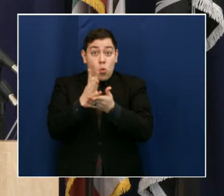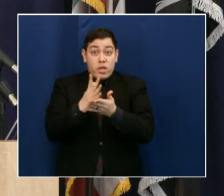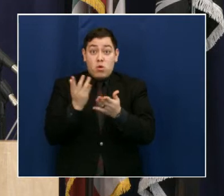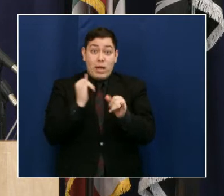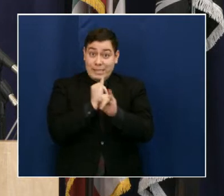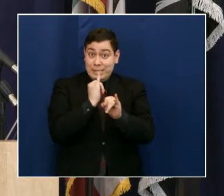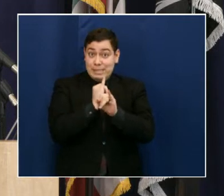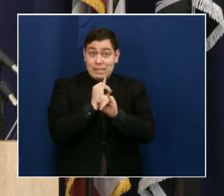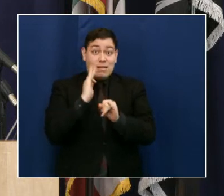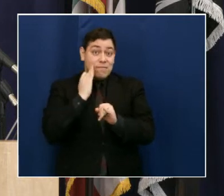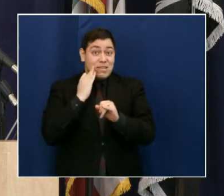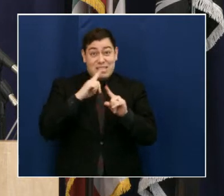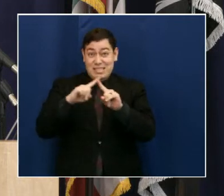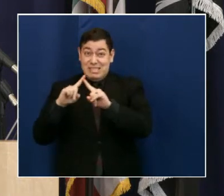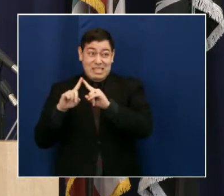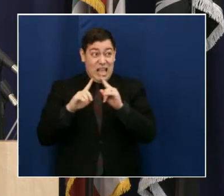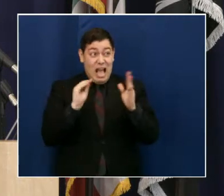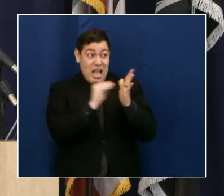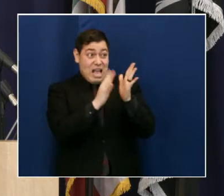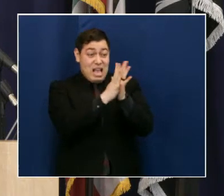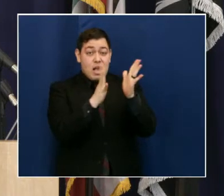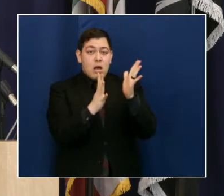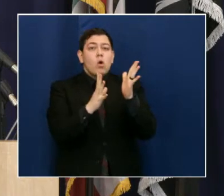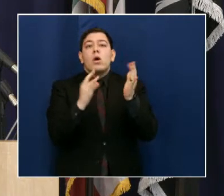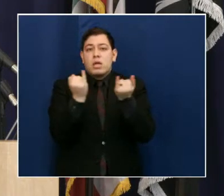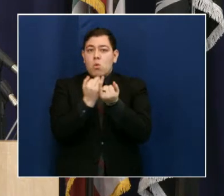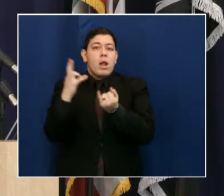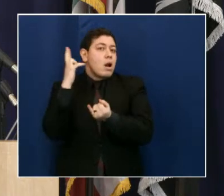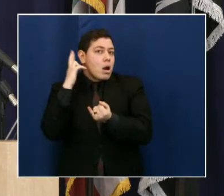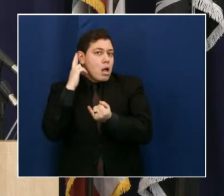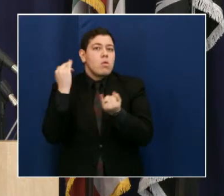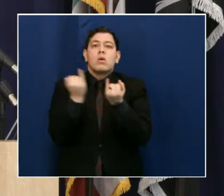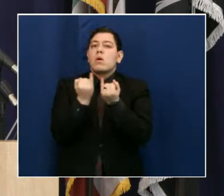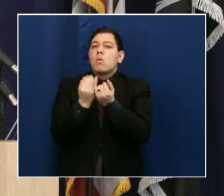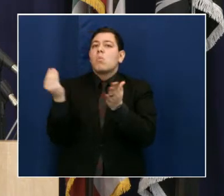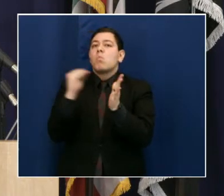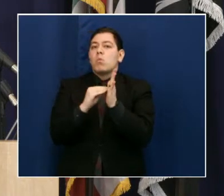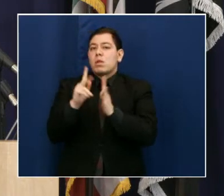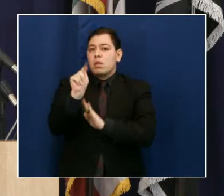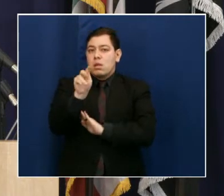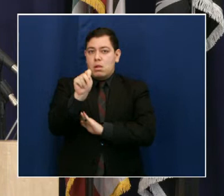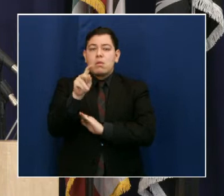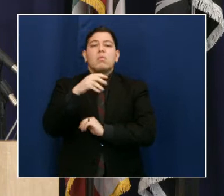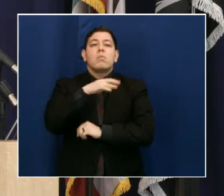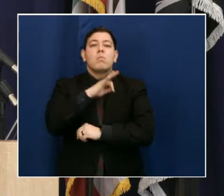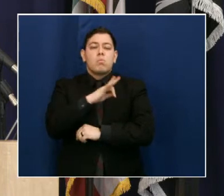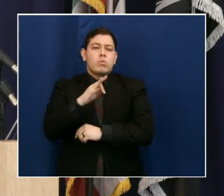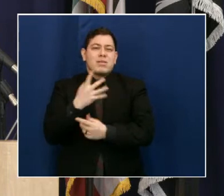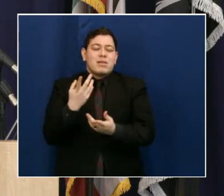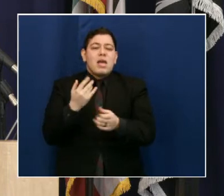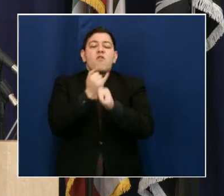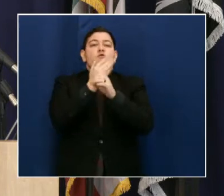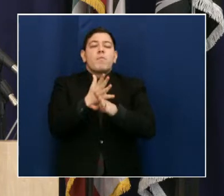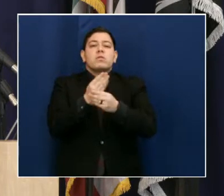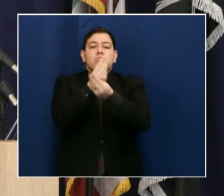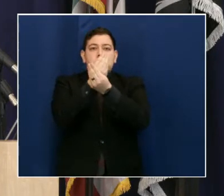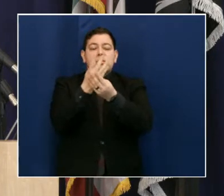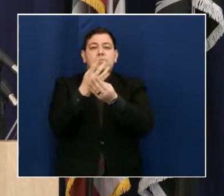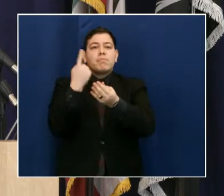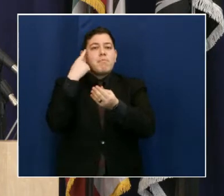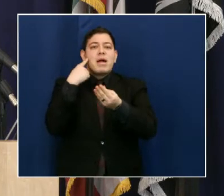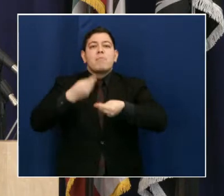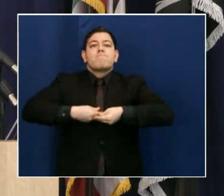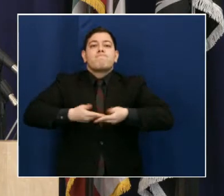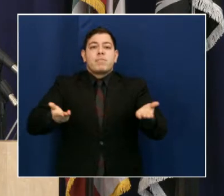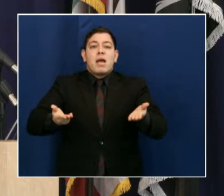sociales, pero también radio y televisión, para que la gente sepa a dónde puede ir. Lo importante ahorita es que la gente sepa que estamos todavía en la